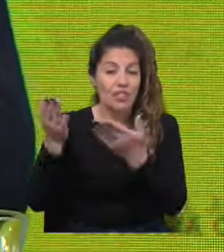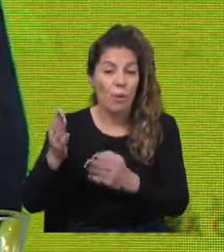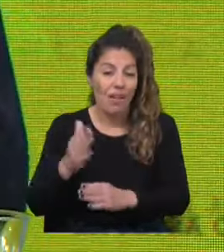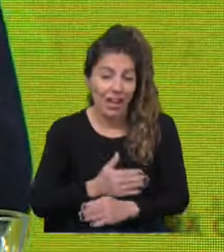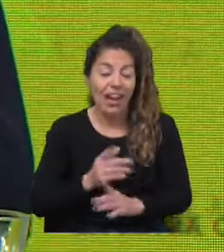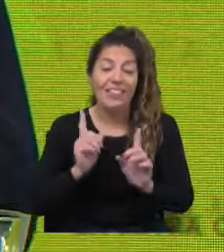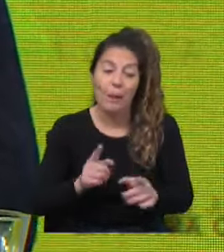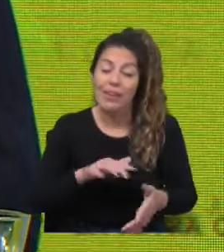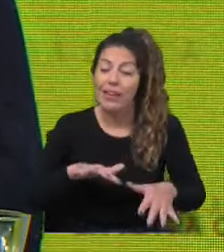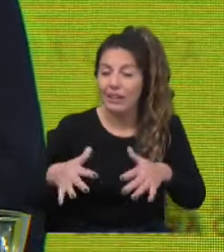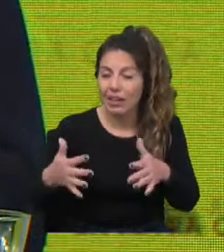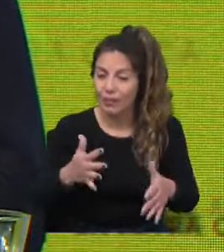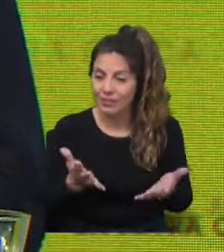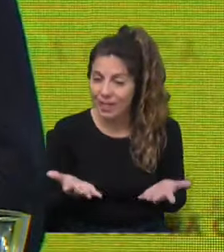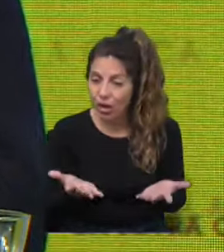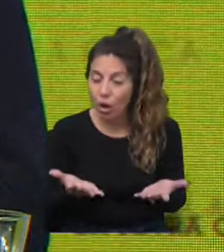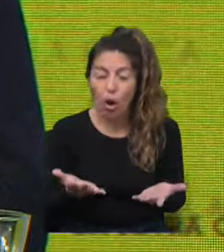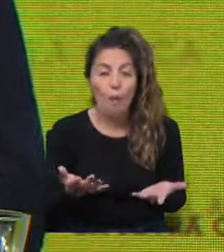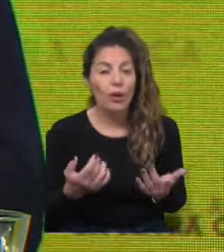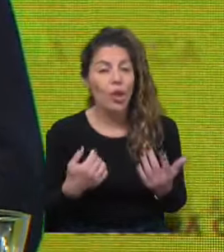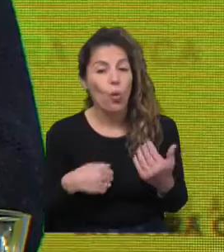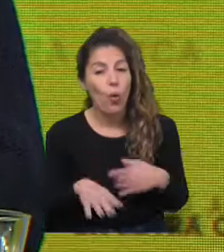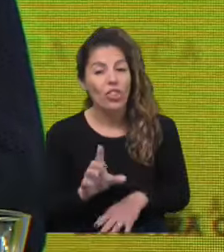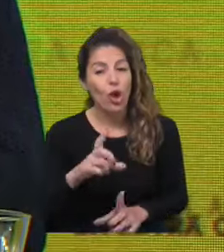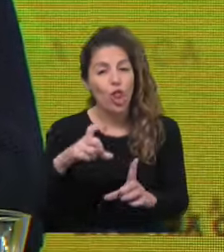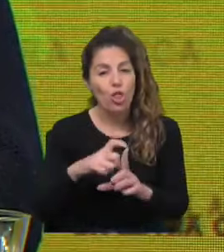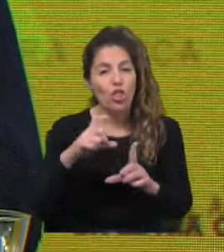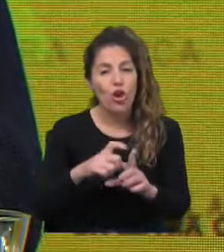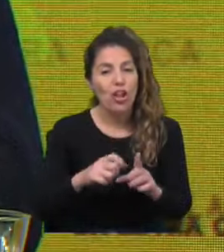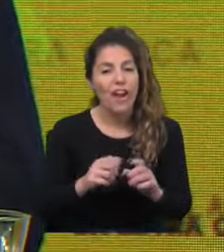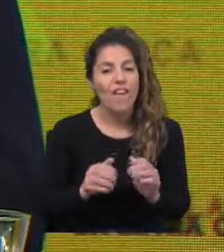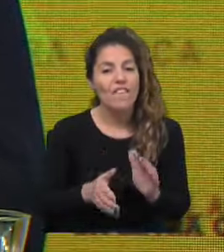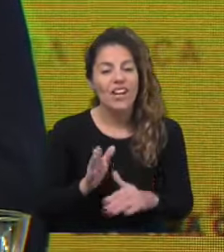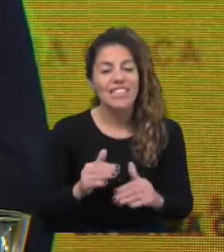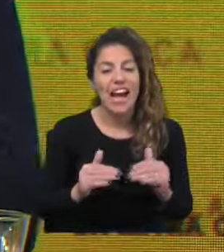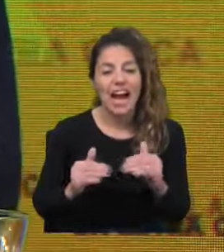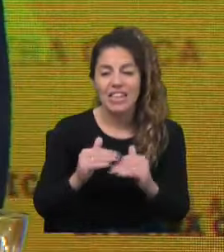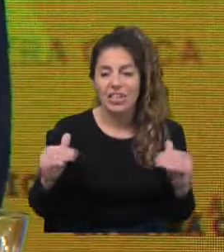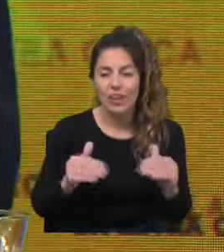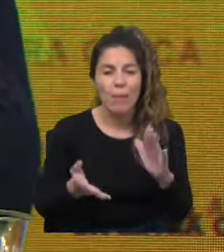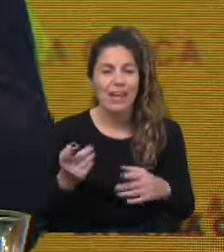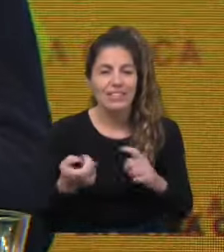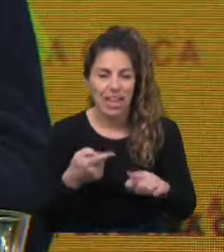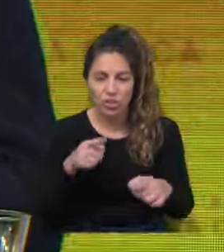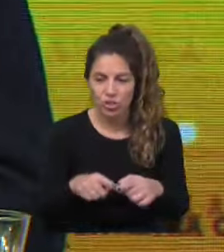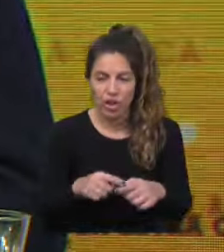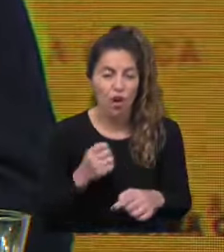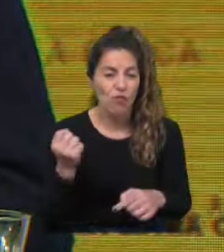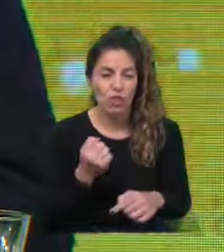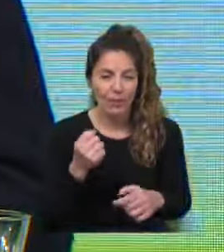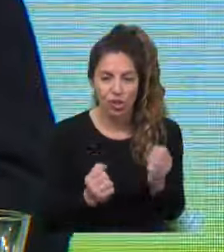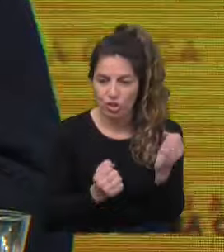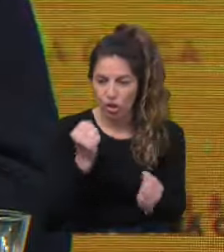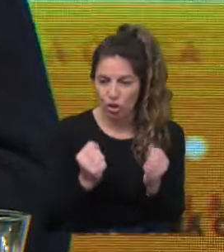también hay que relativizarlo, porque cuando el dólar vaya a niveles más asociados a sus fundamentos